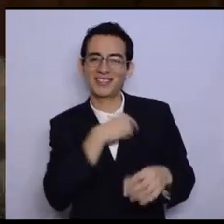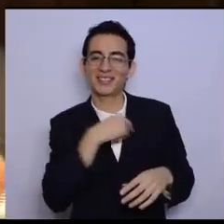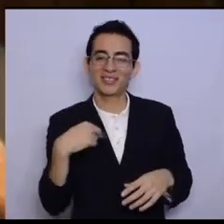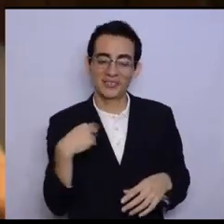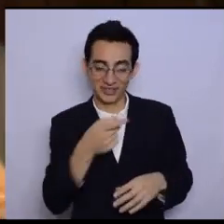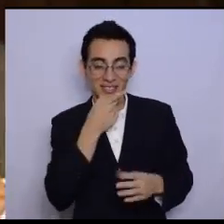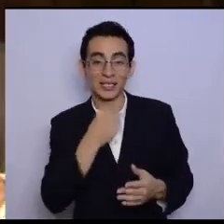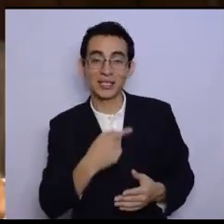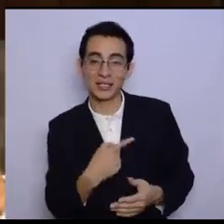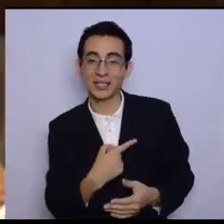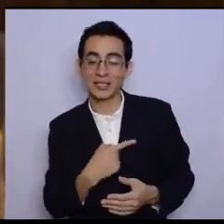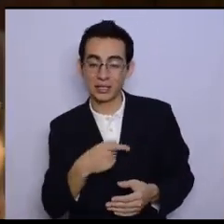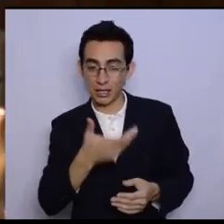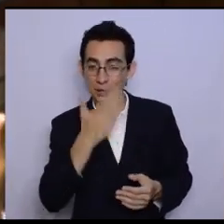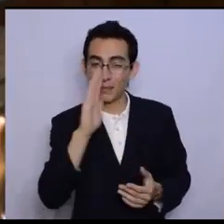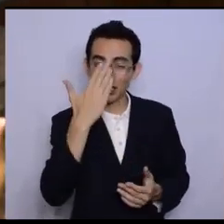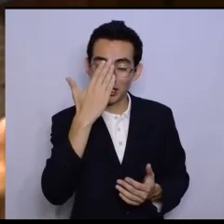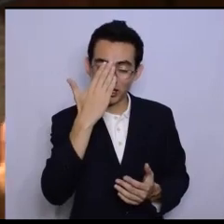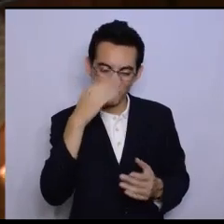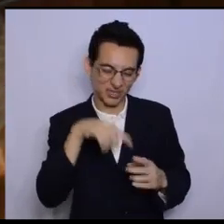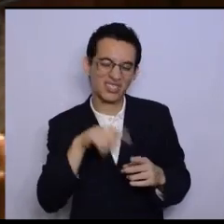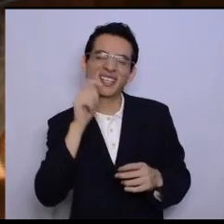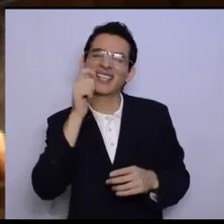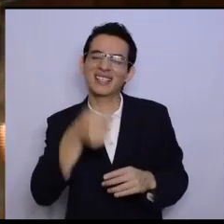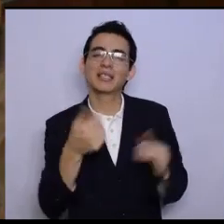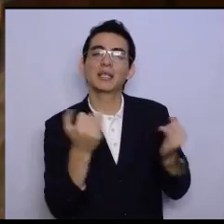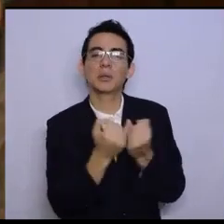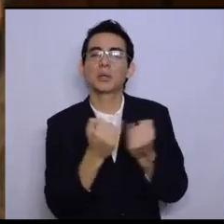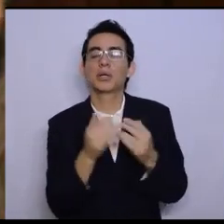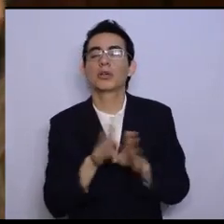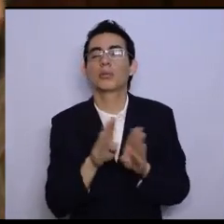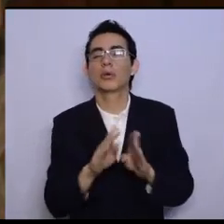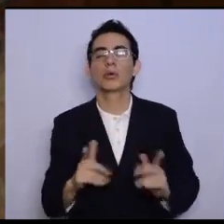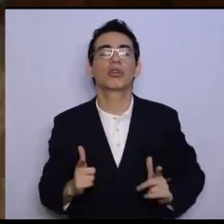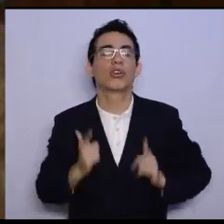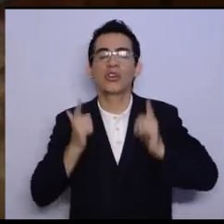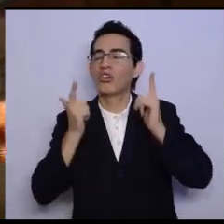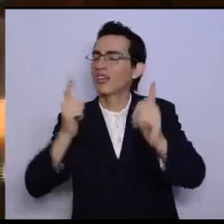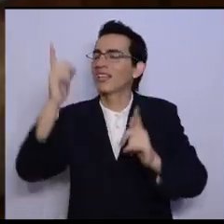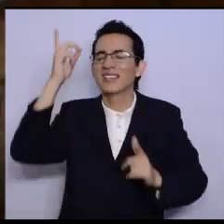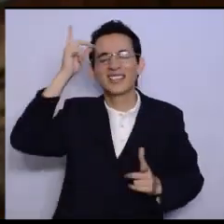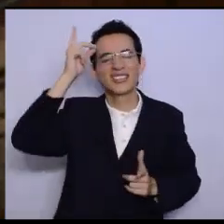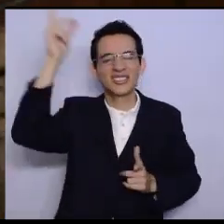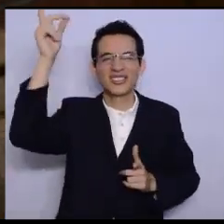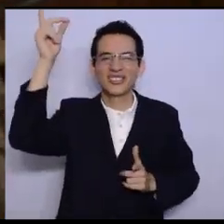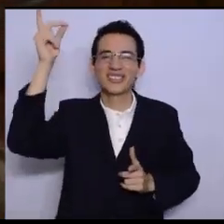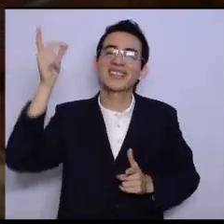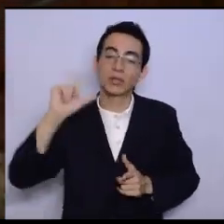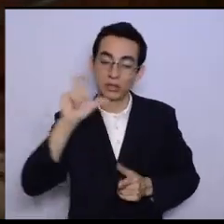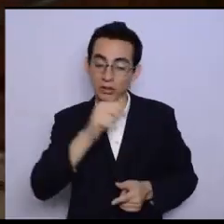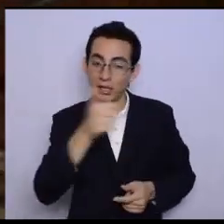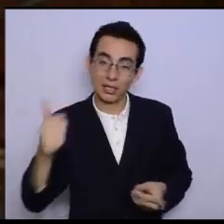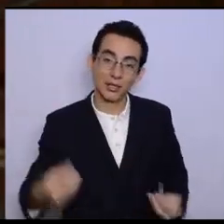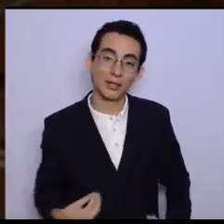brillo es la gloria de Dios. ¿Entienden? En la vida del cristiano.